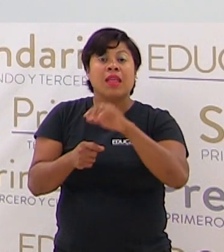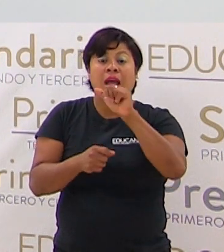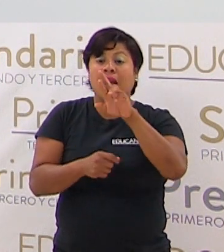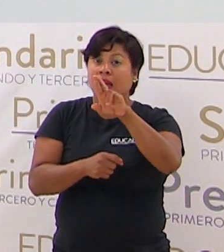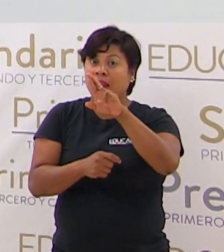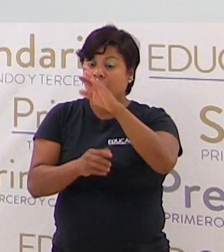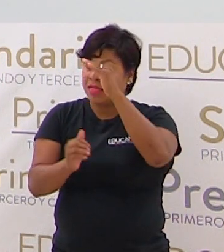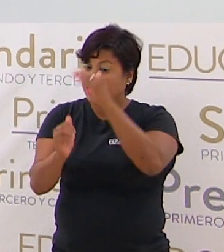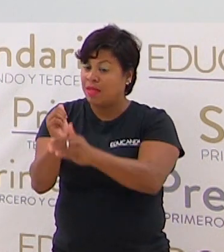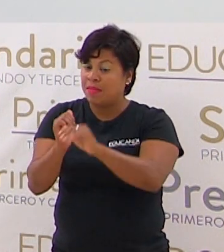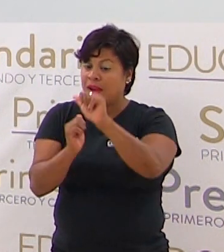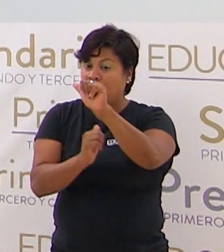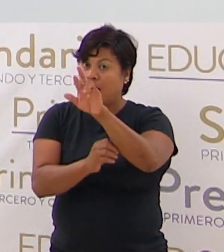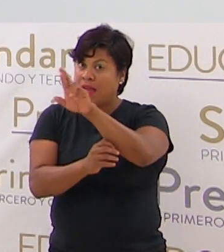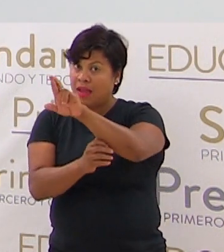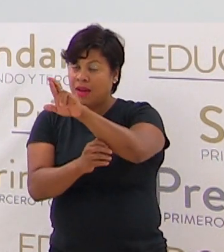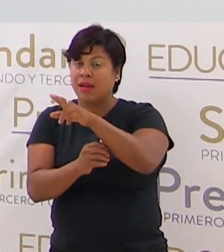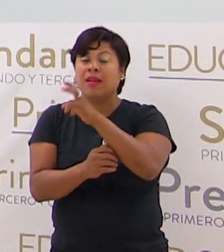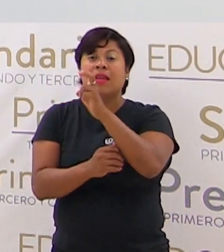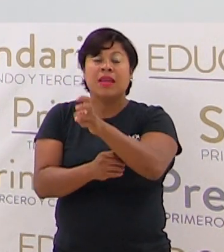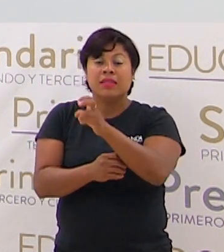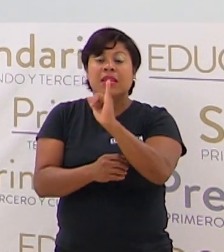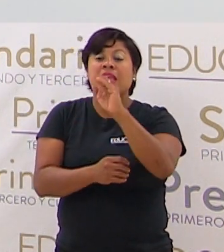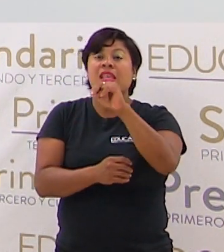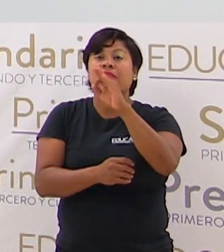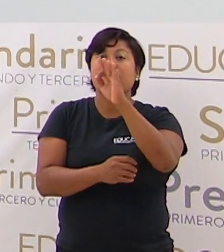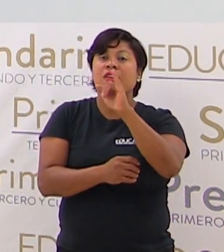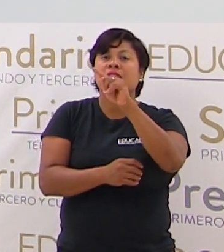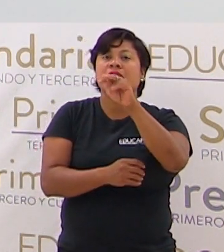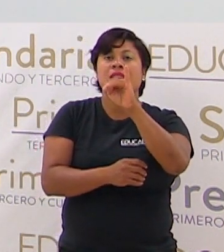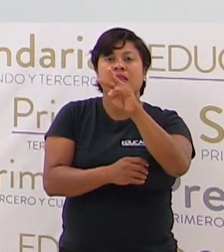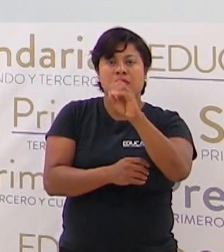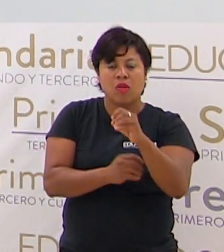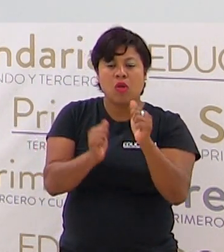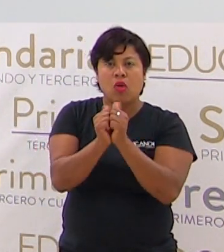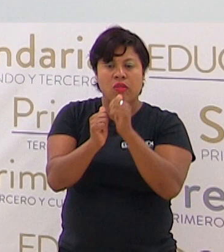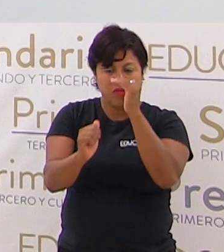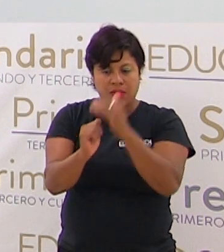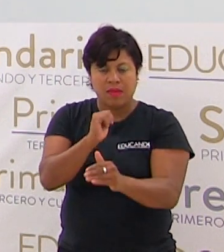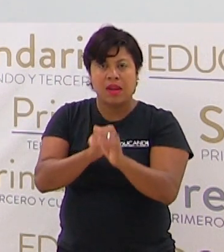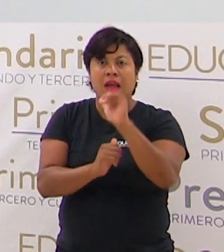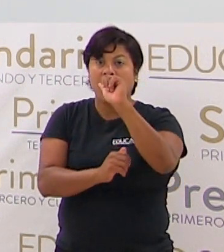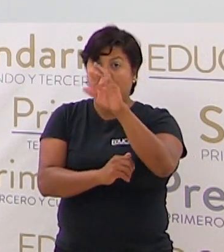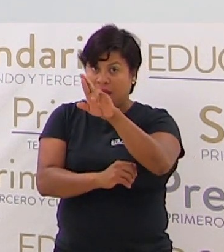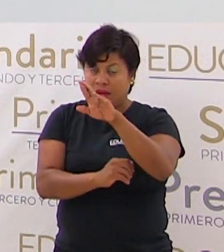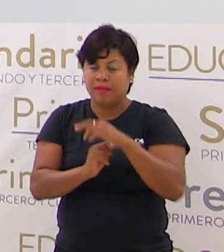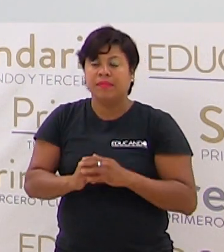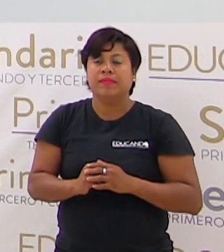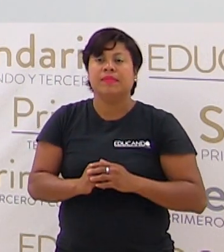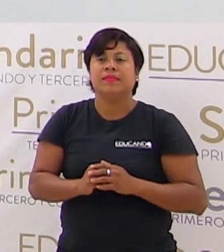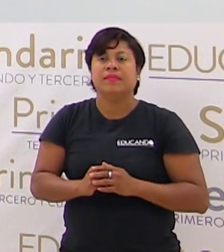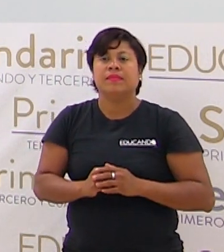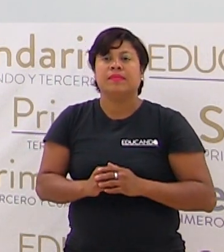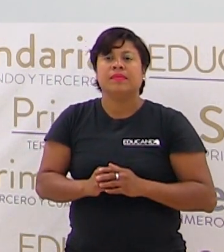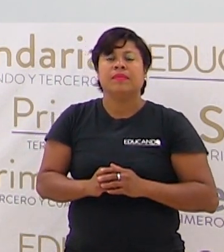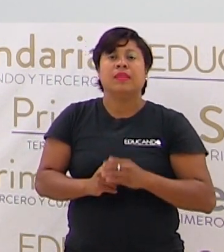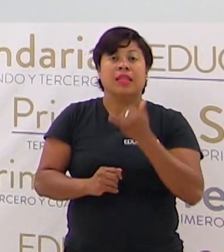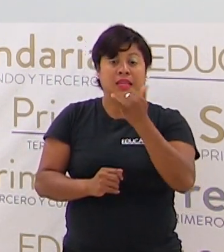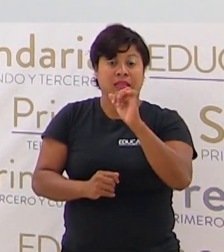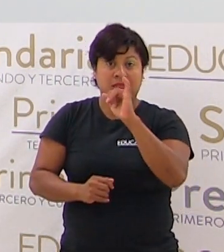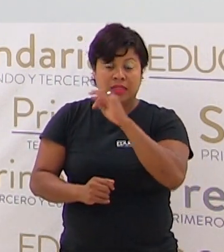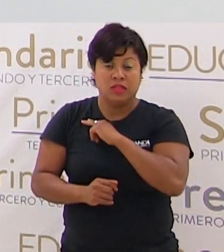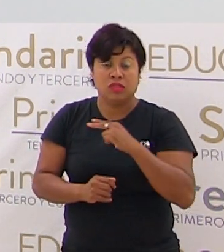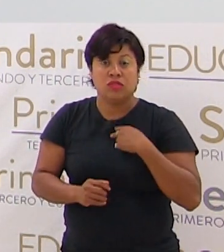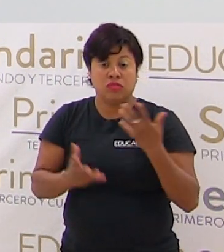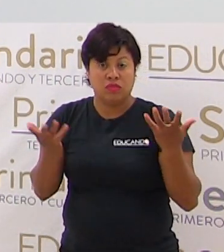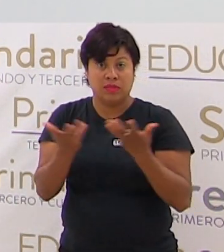ar, ¿bien? Es el verbo en infinitivo con la terminación ar. Y si lo